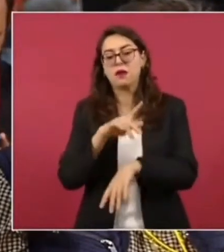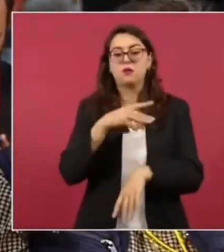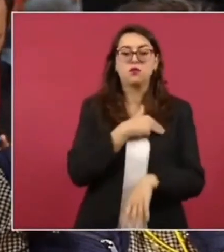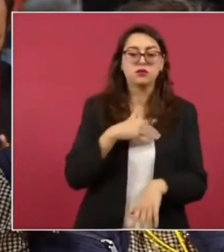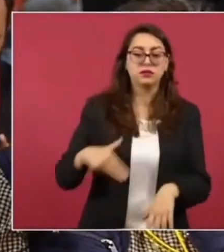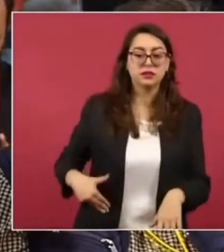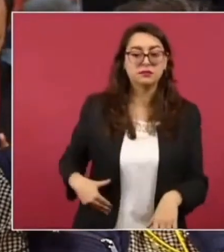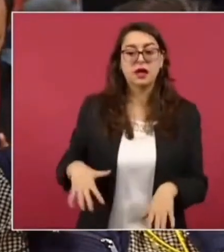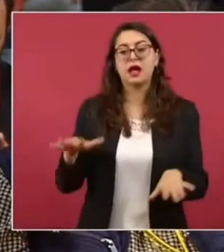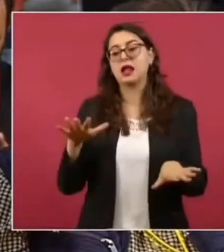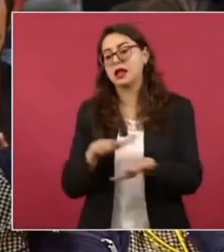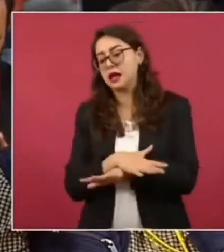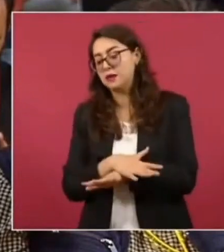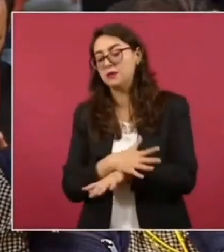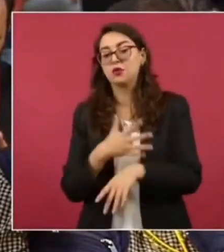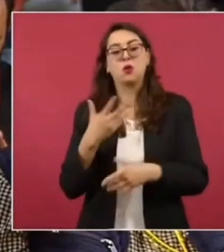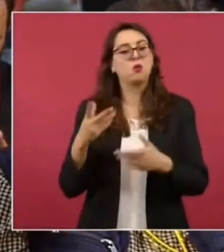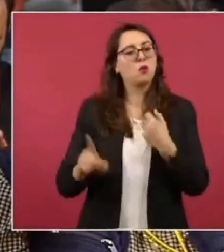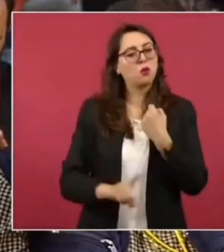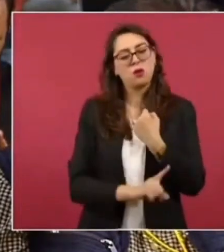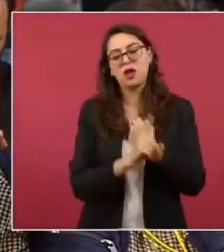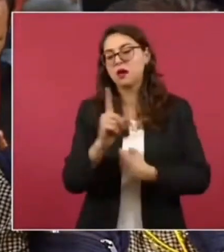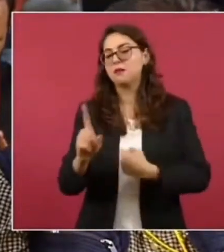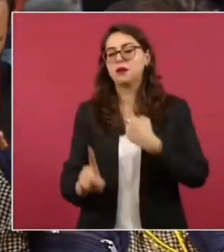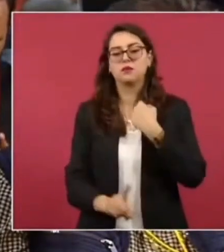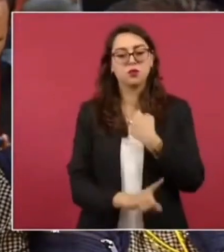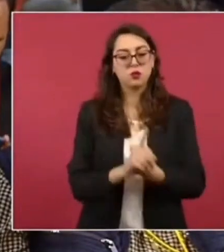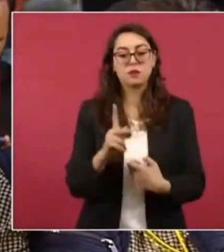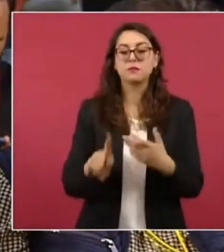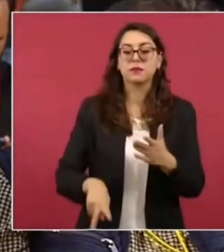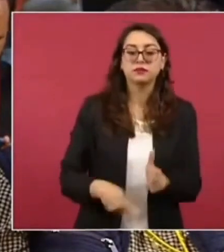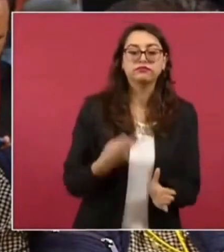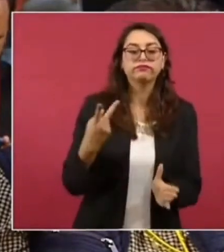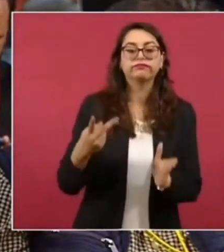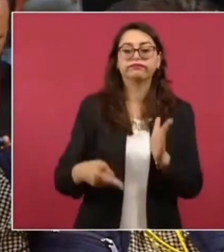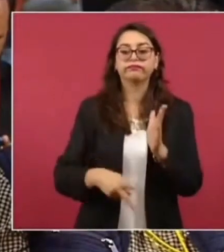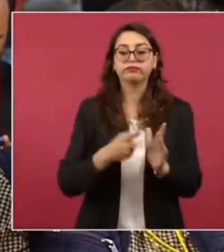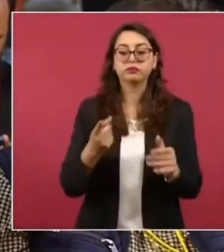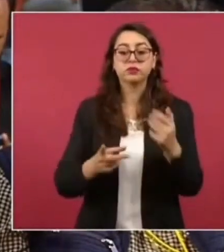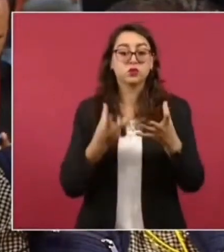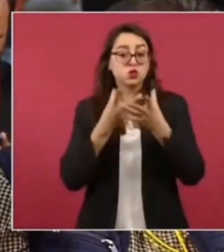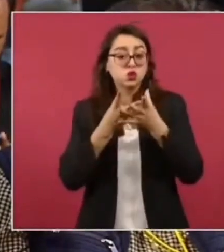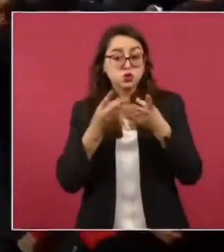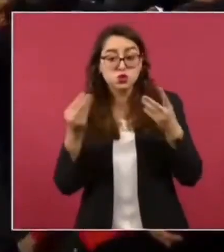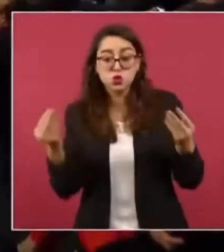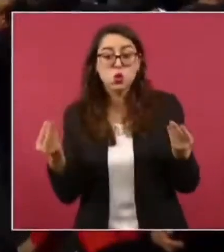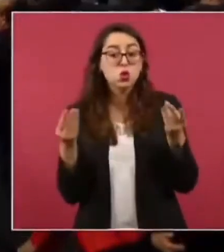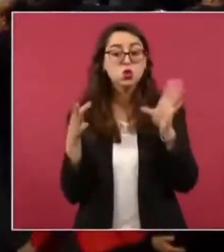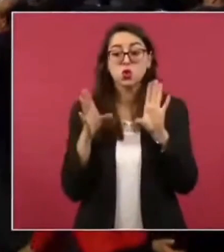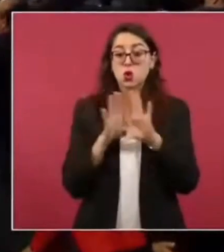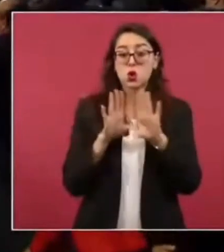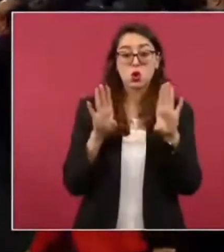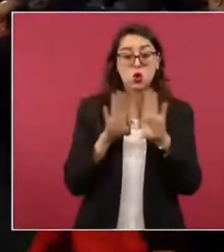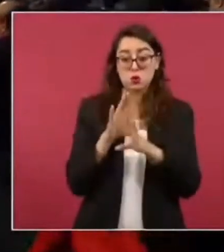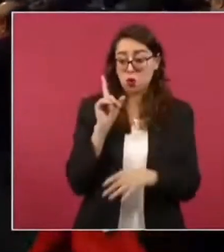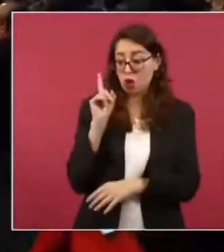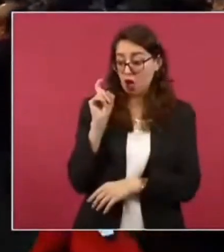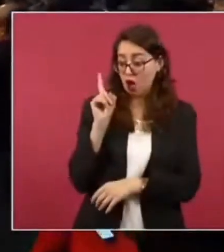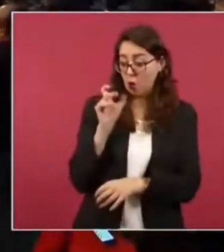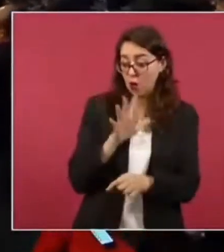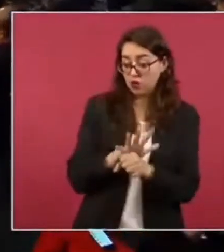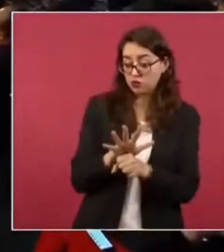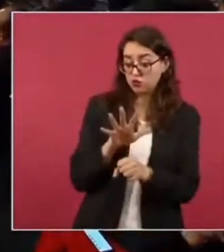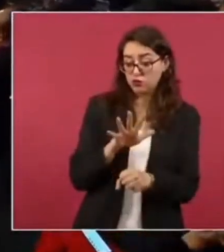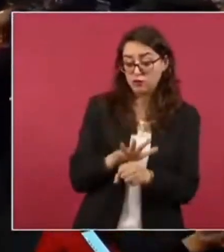¿Cómo ponerle una solución definitiva a esta situación y garantizar así el abasto del agua potable en